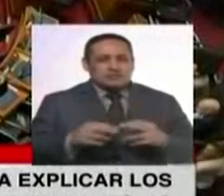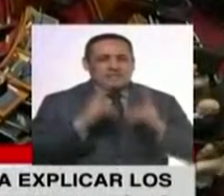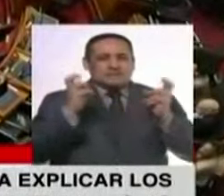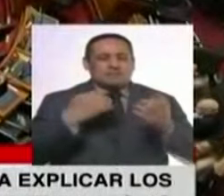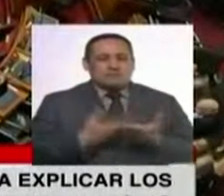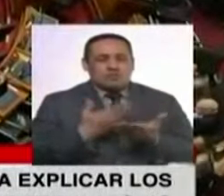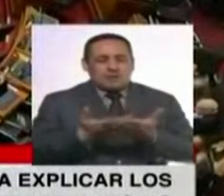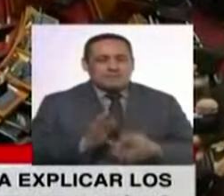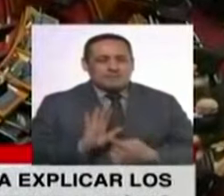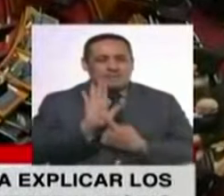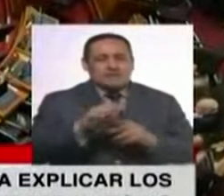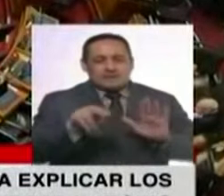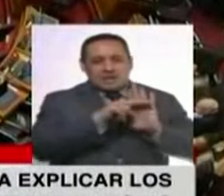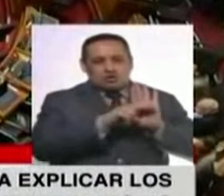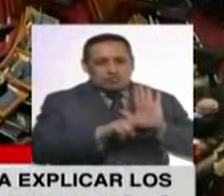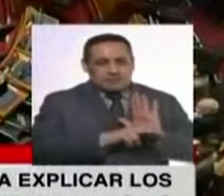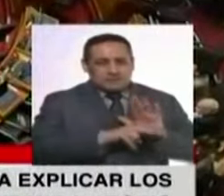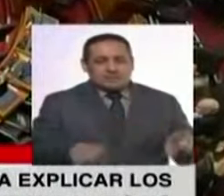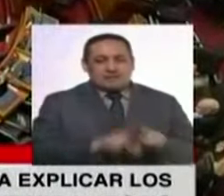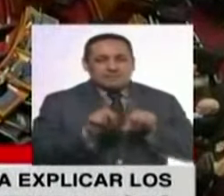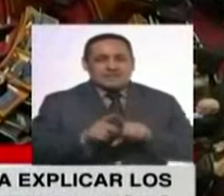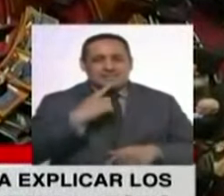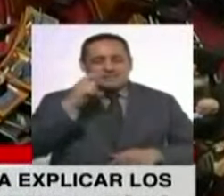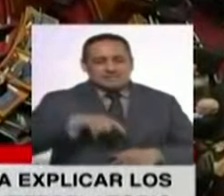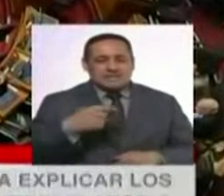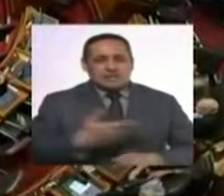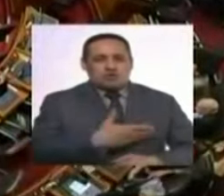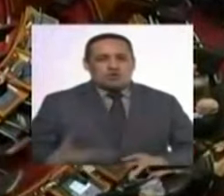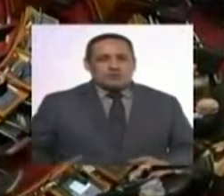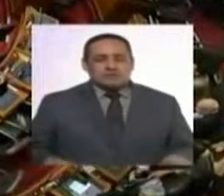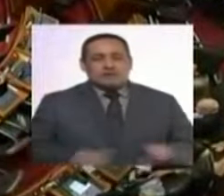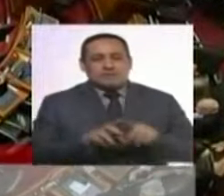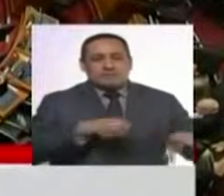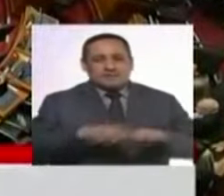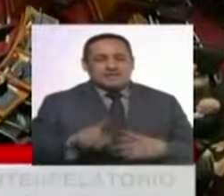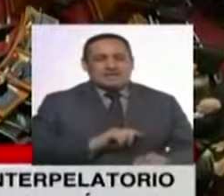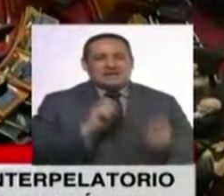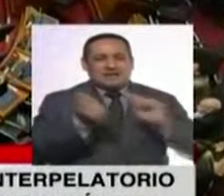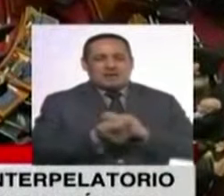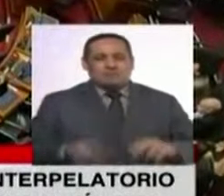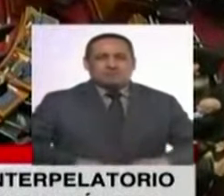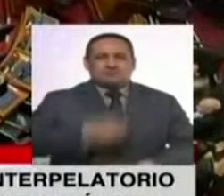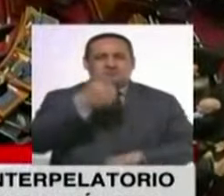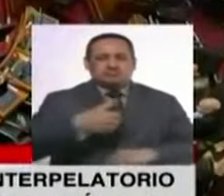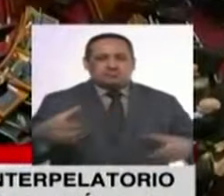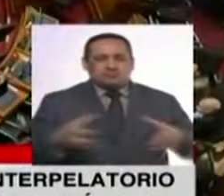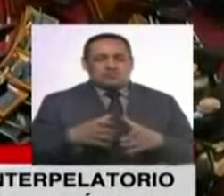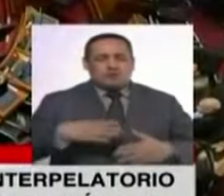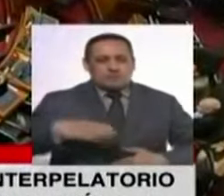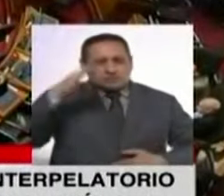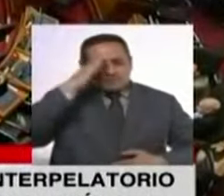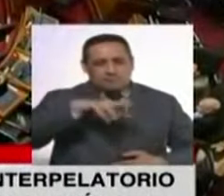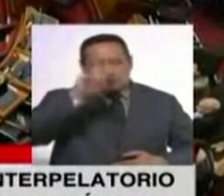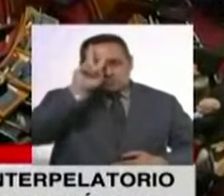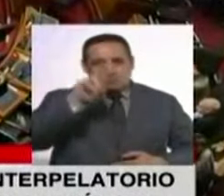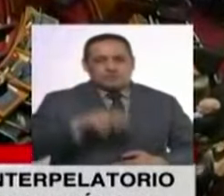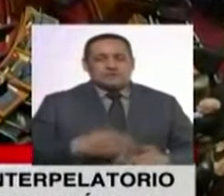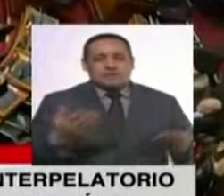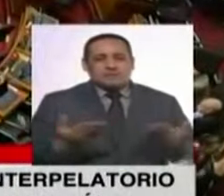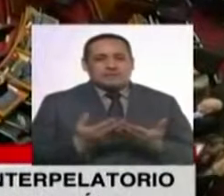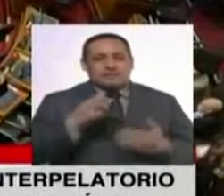causal prevista en la normatividad o la necesidad Pública para realizar cambios en el alto mando de la Policía Nacional del Perú